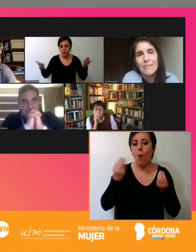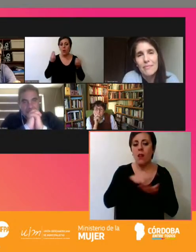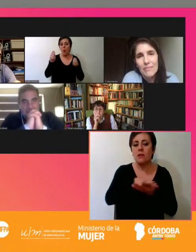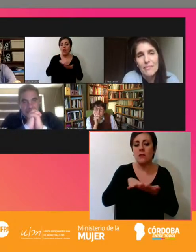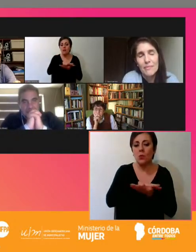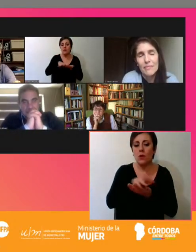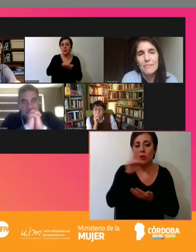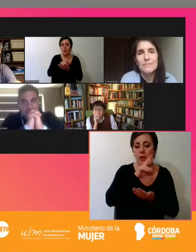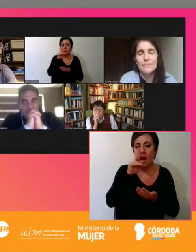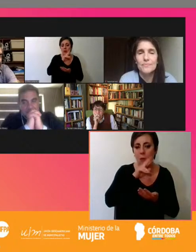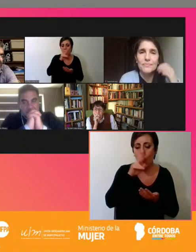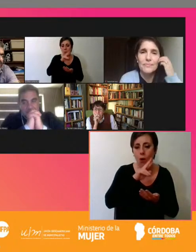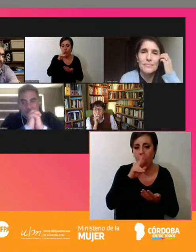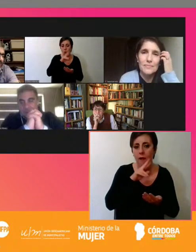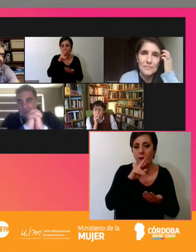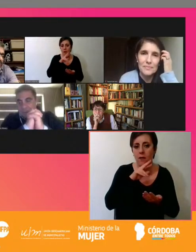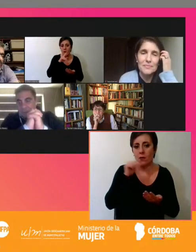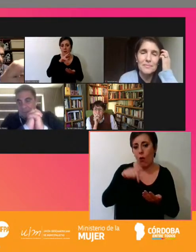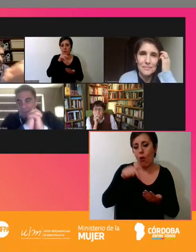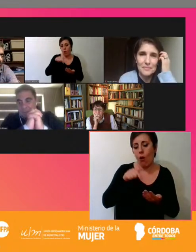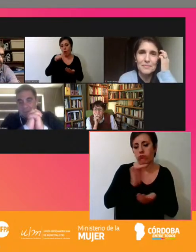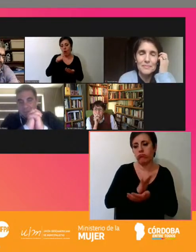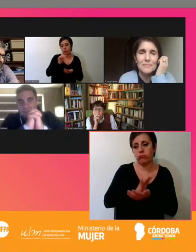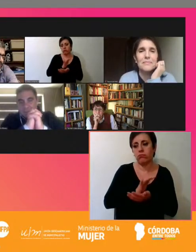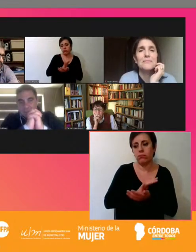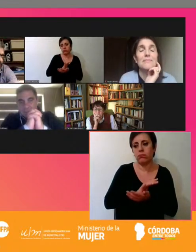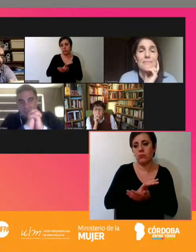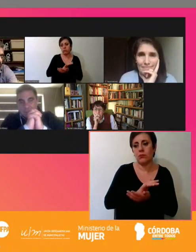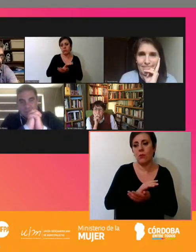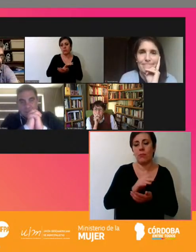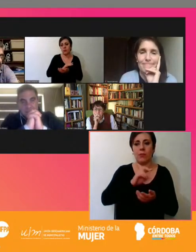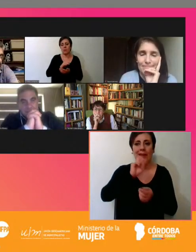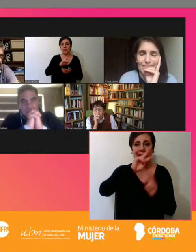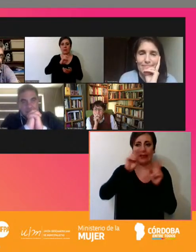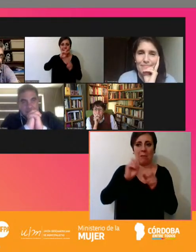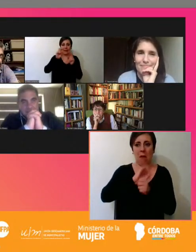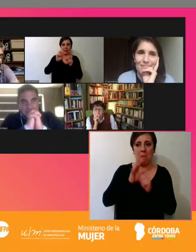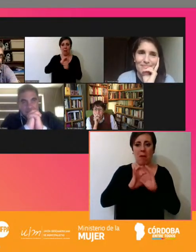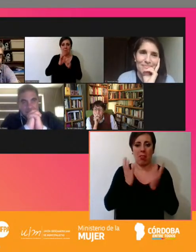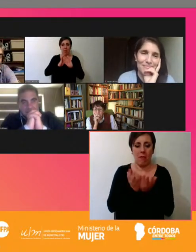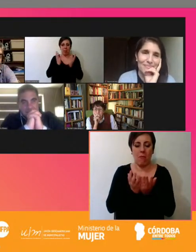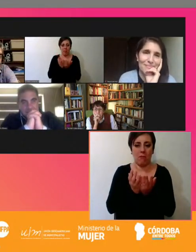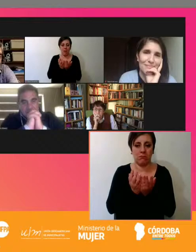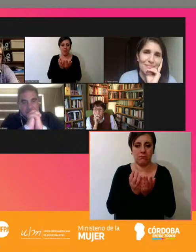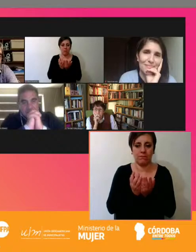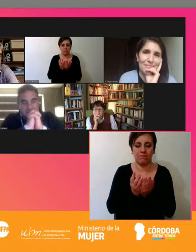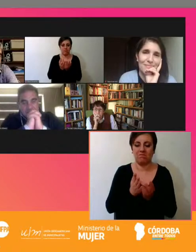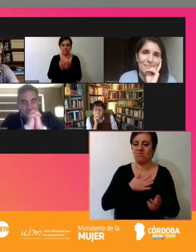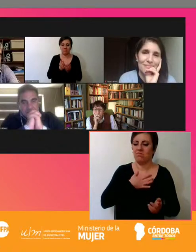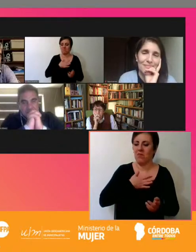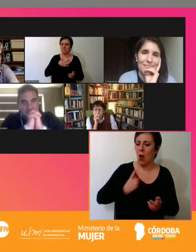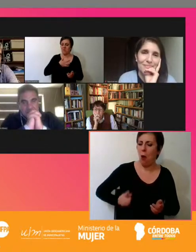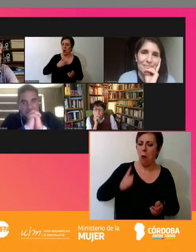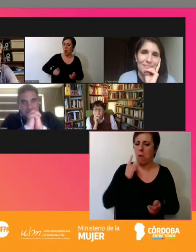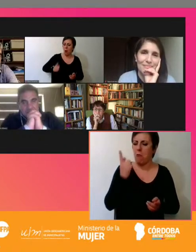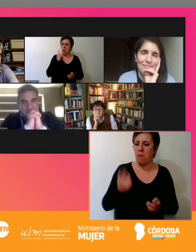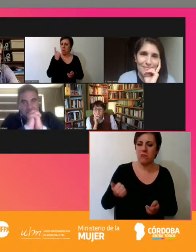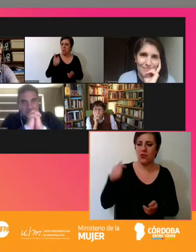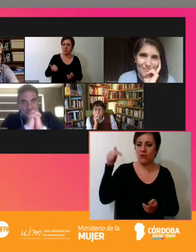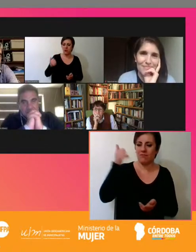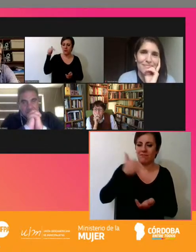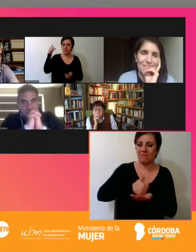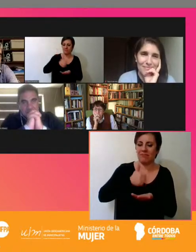sobre todo hoy como estamos atravesadas en la pandemia. Es un orgullo tenerte en nuestro país, aunque